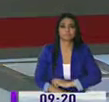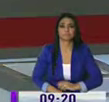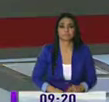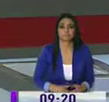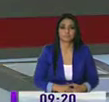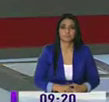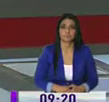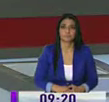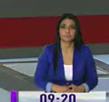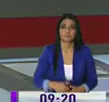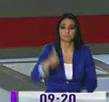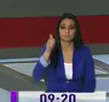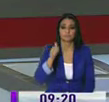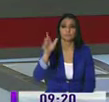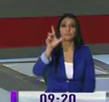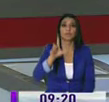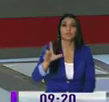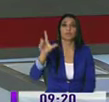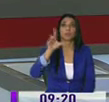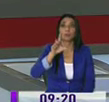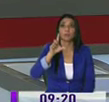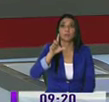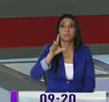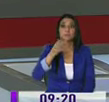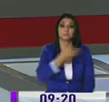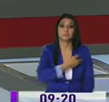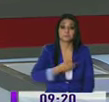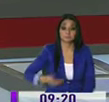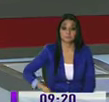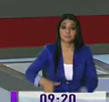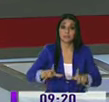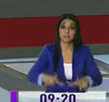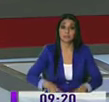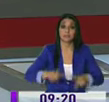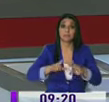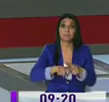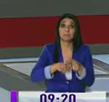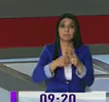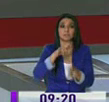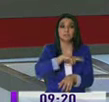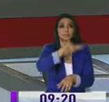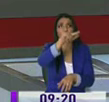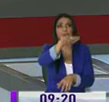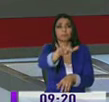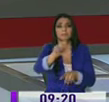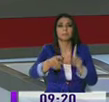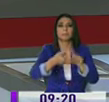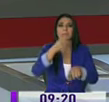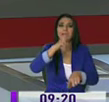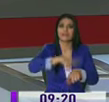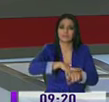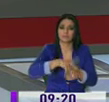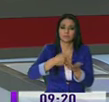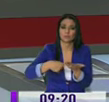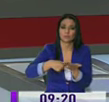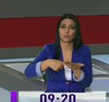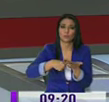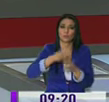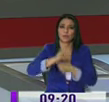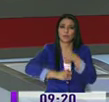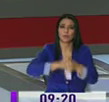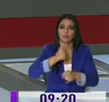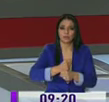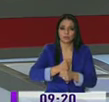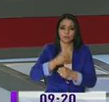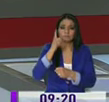este lunes el primer mandatario lenín moreno inició su primera gira presidencial moreno acudirá a la reunión anual de líderes mundiales de